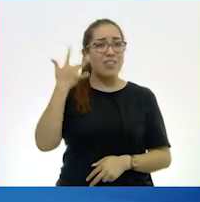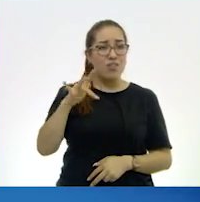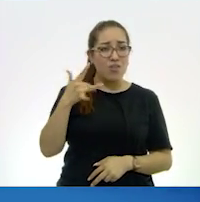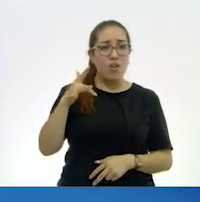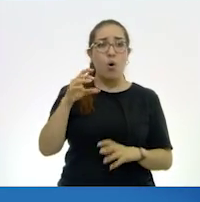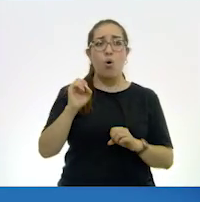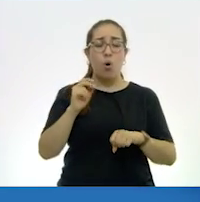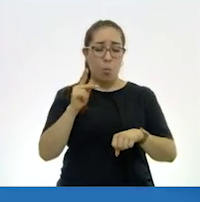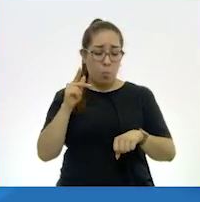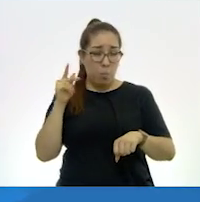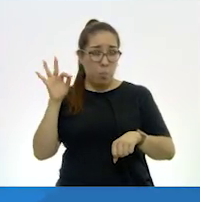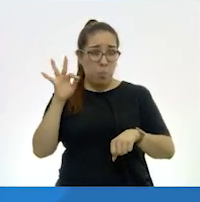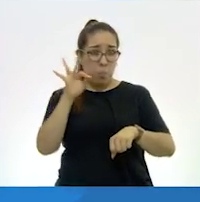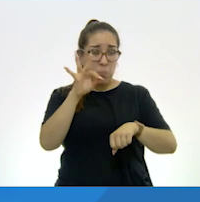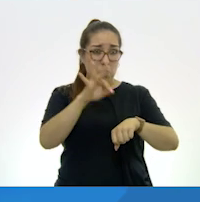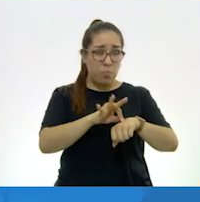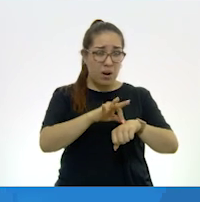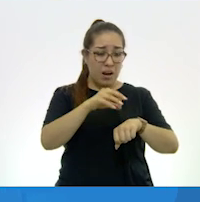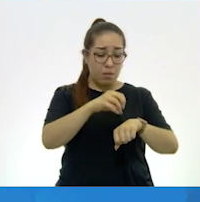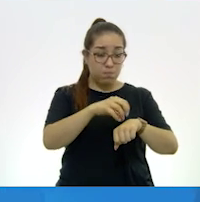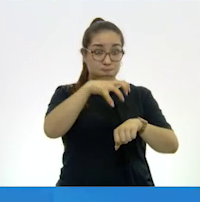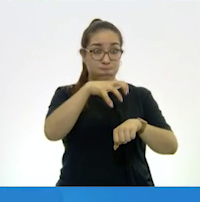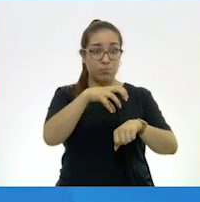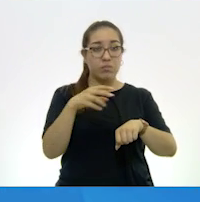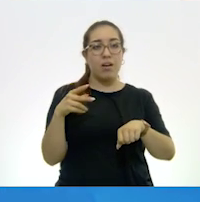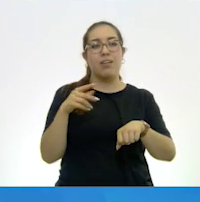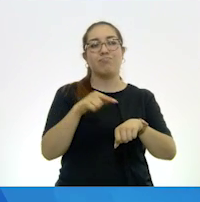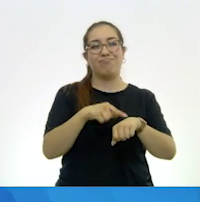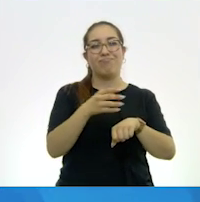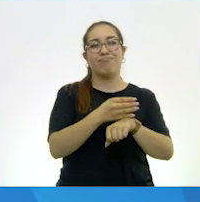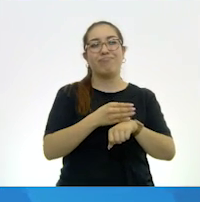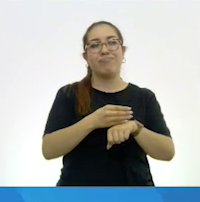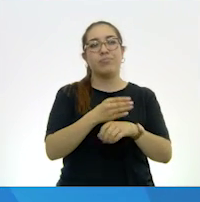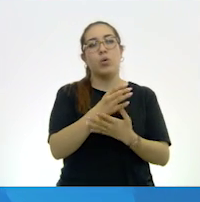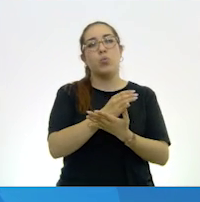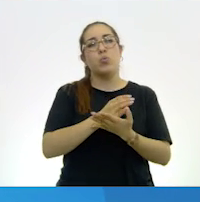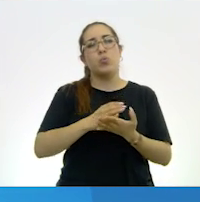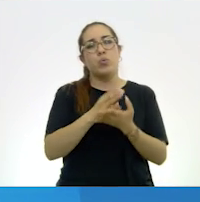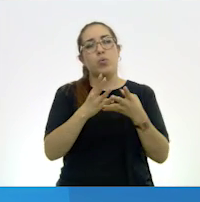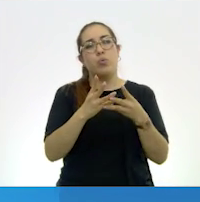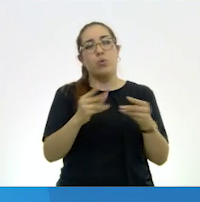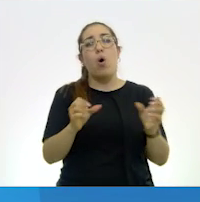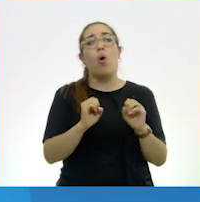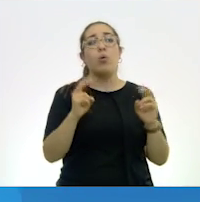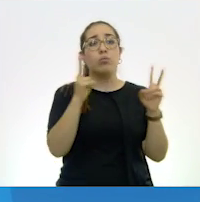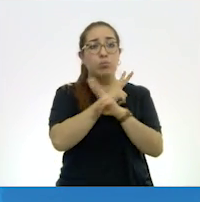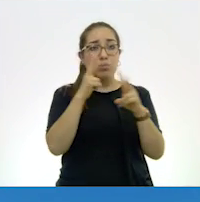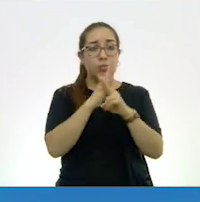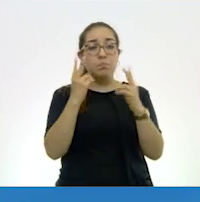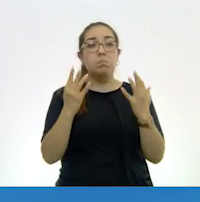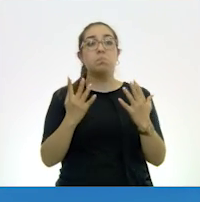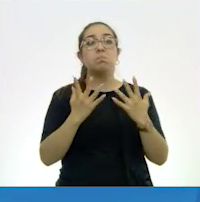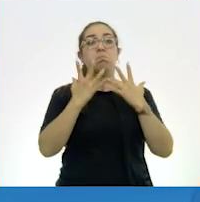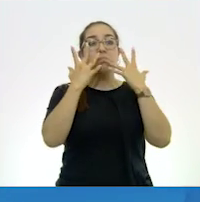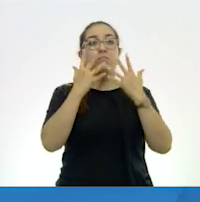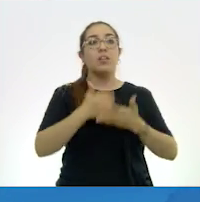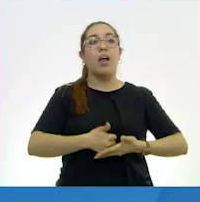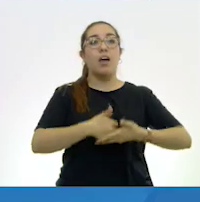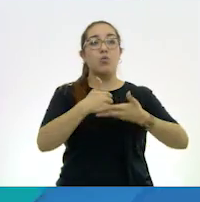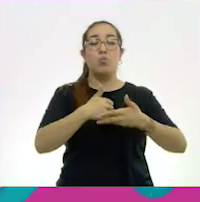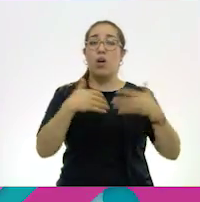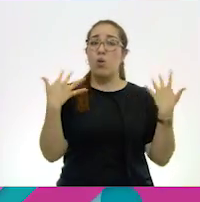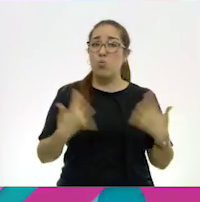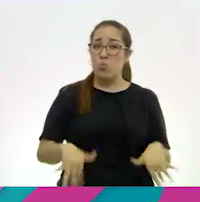picaduras de insectos, hemorroides e infecciones respiratorias. ¿Cuántas cosas se pueden tratar